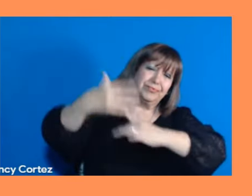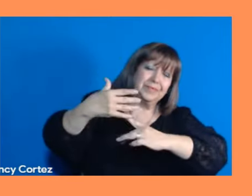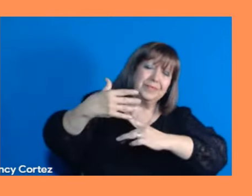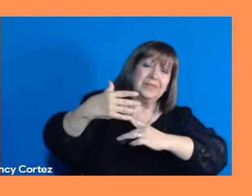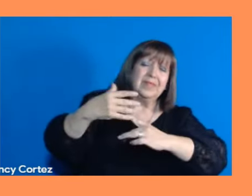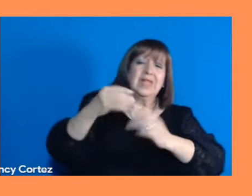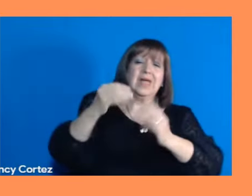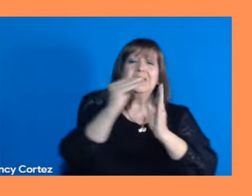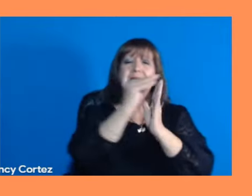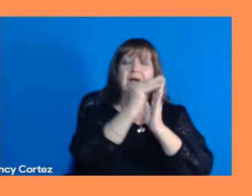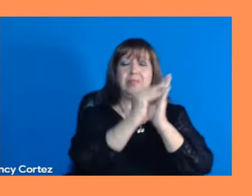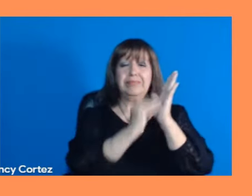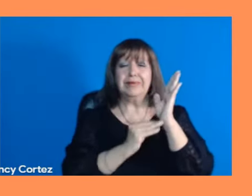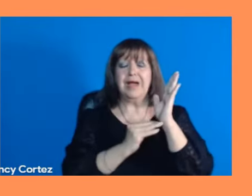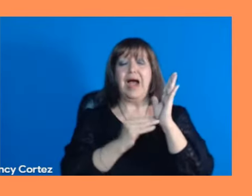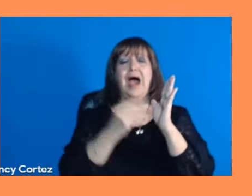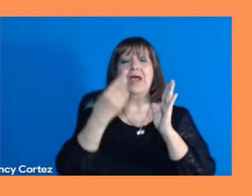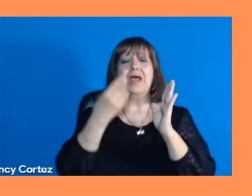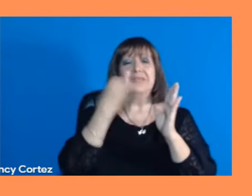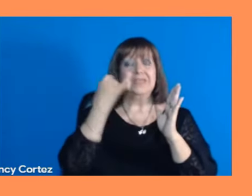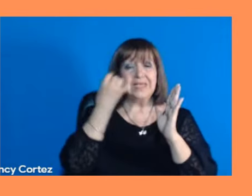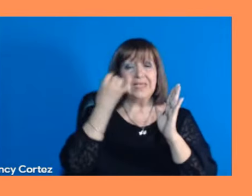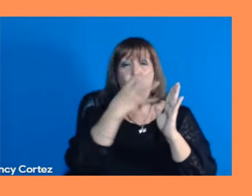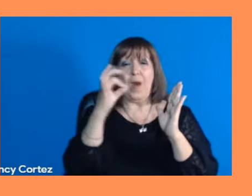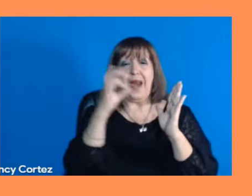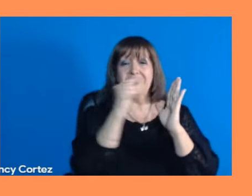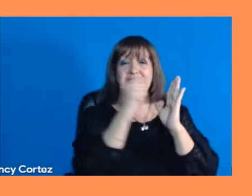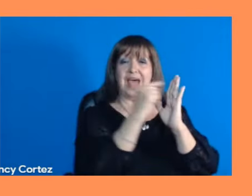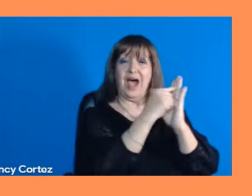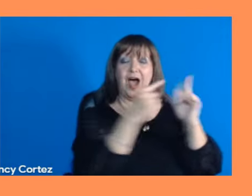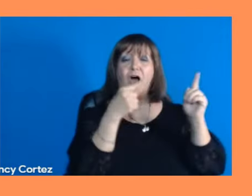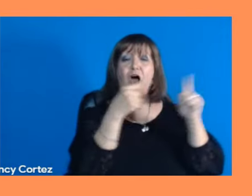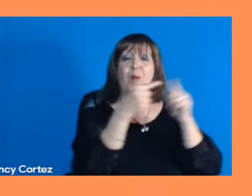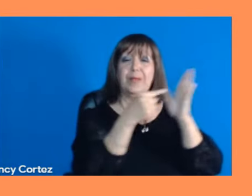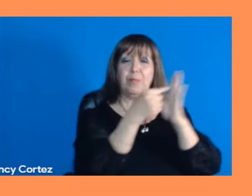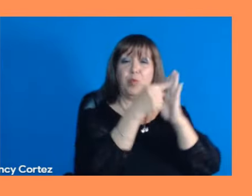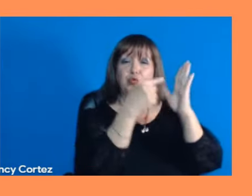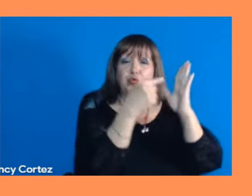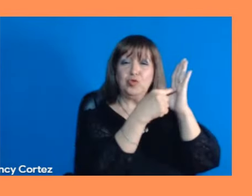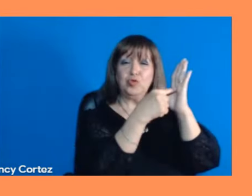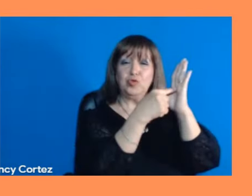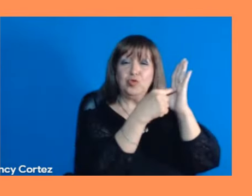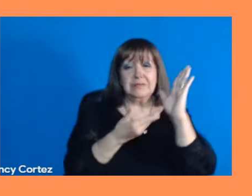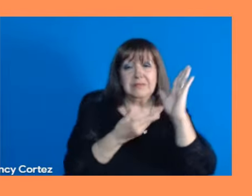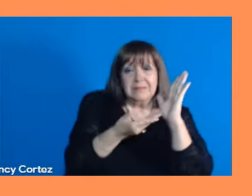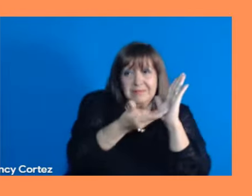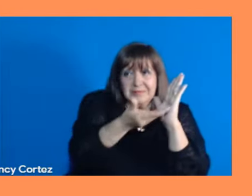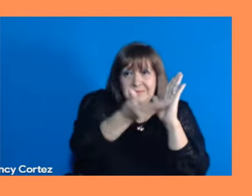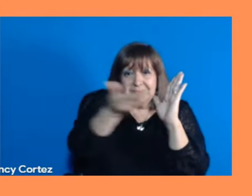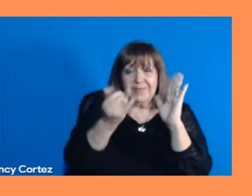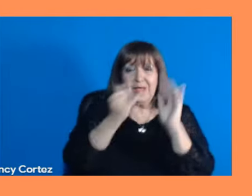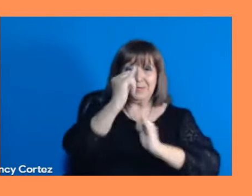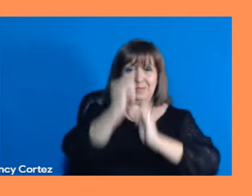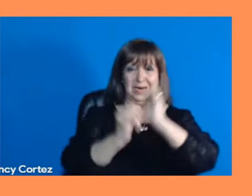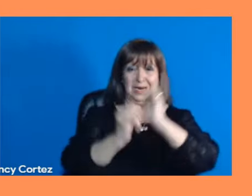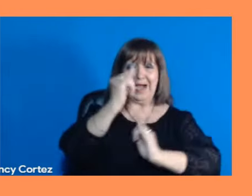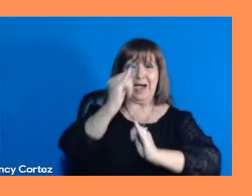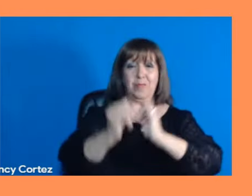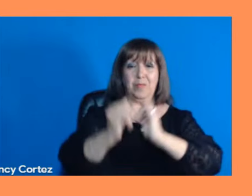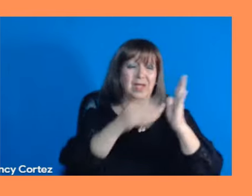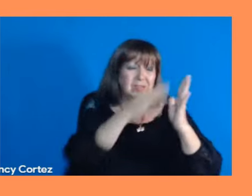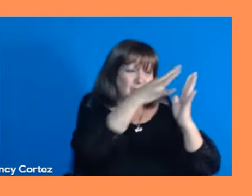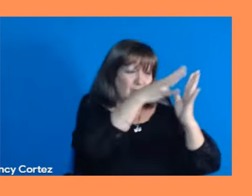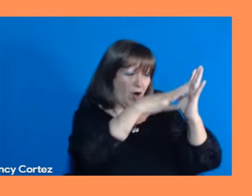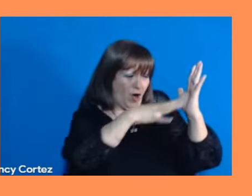valga la redundancia, son las que nos impulsan a defender y a extender la